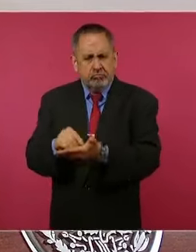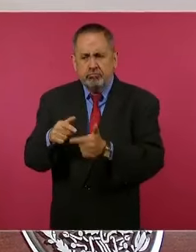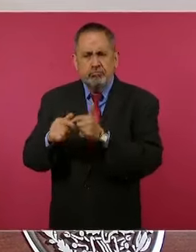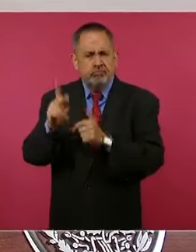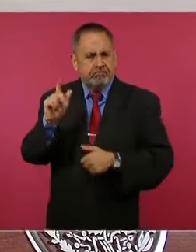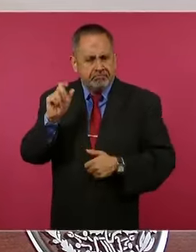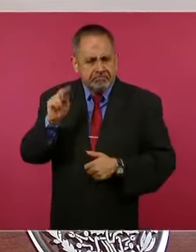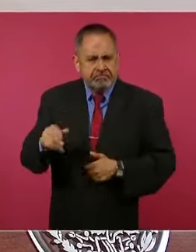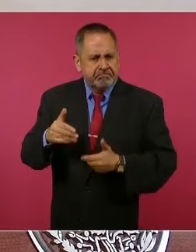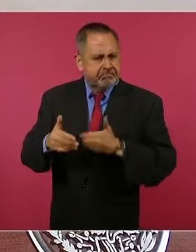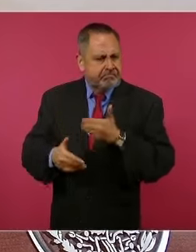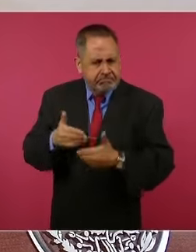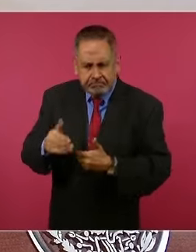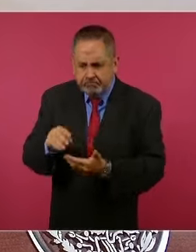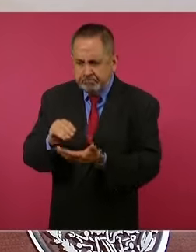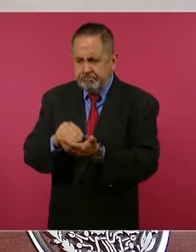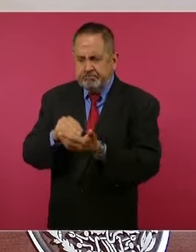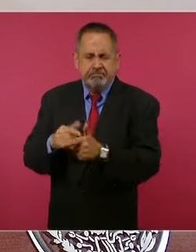los